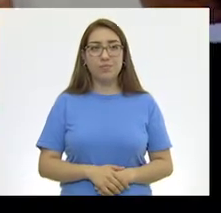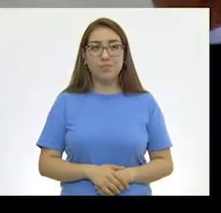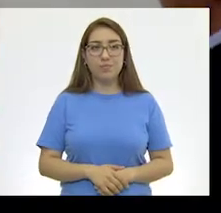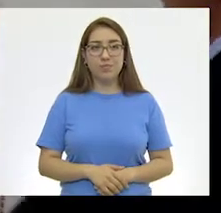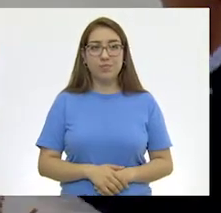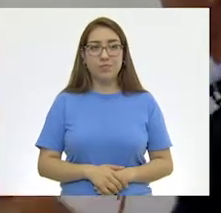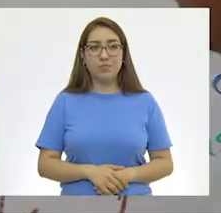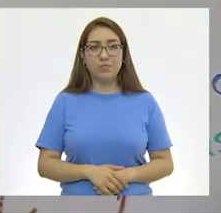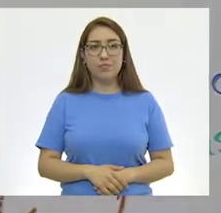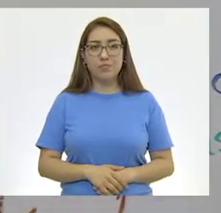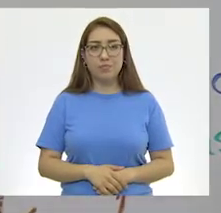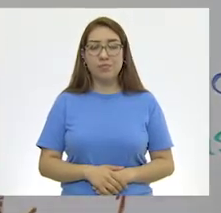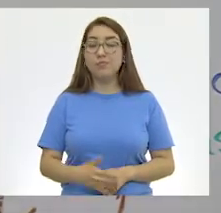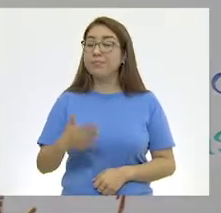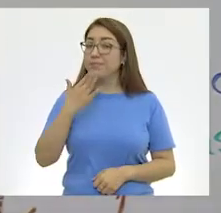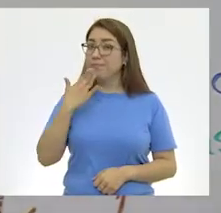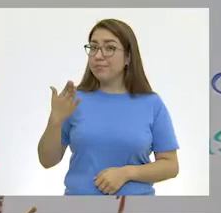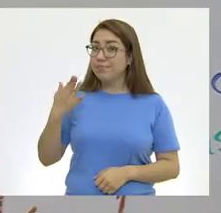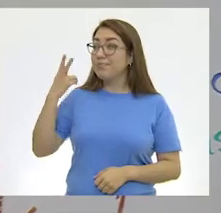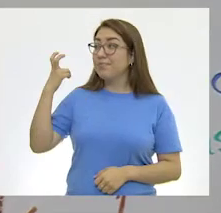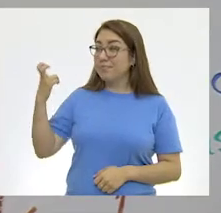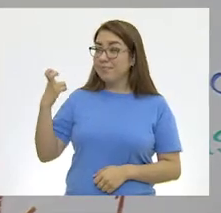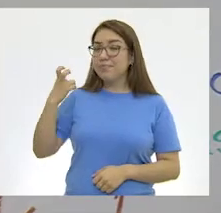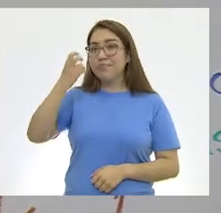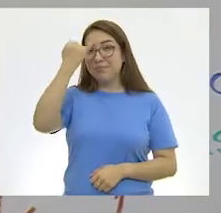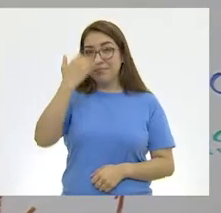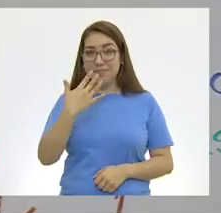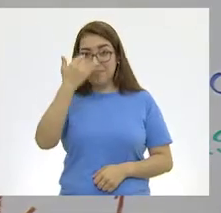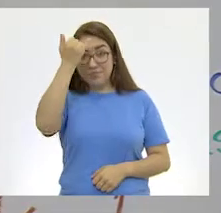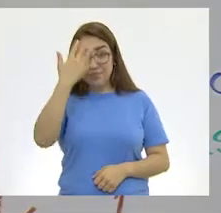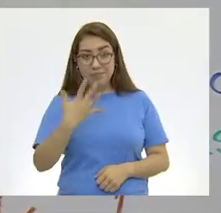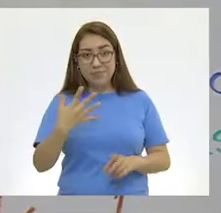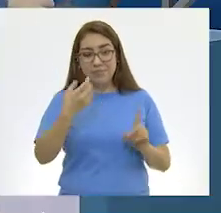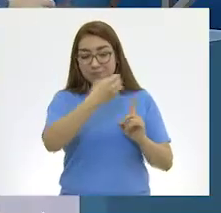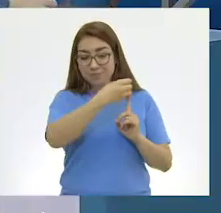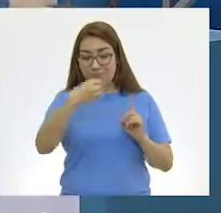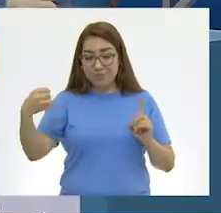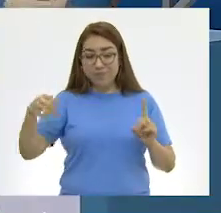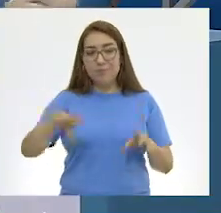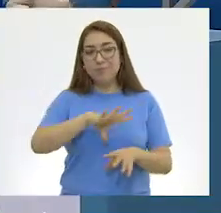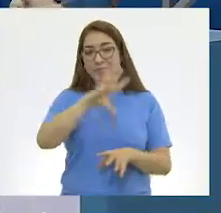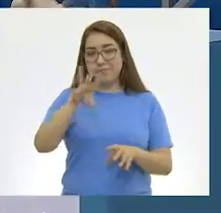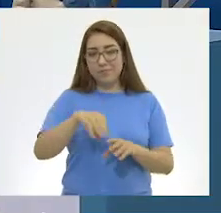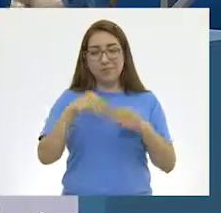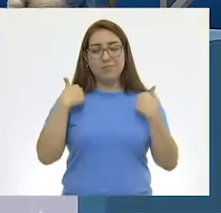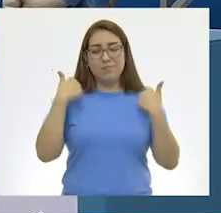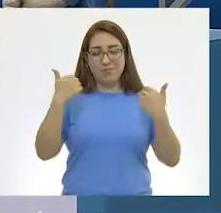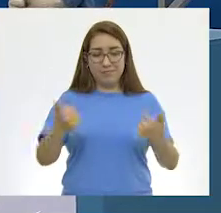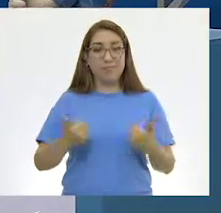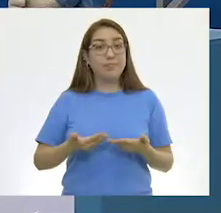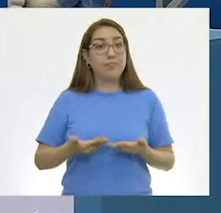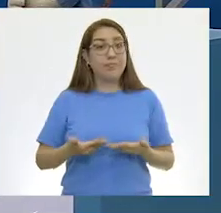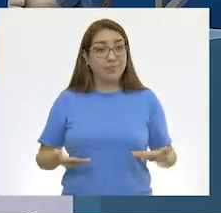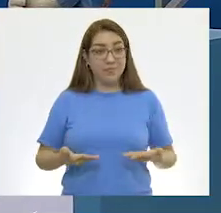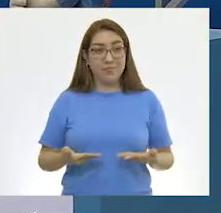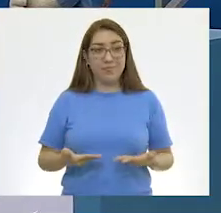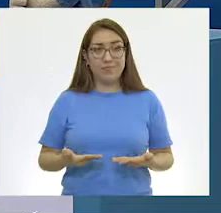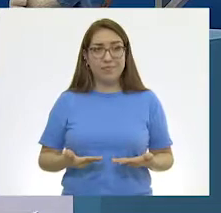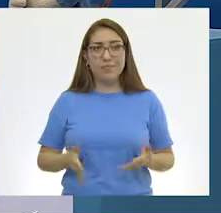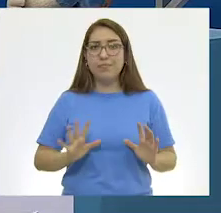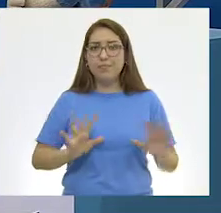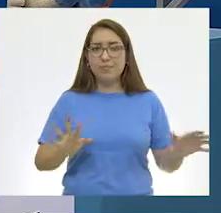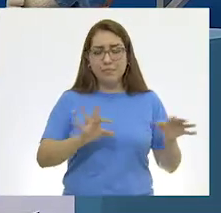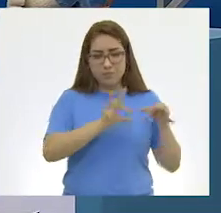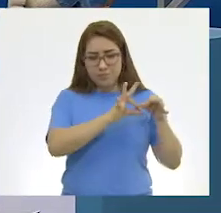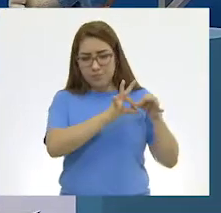Wow. Muy bien. Y así podemos ilustrar nuestras oraciones, ¿verdad? Okay. Ahora sí. Si unimos todas